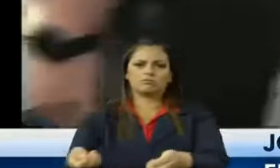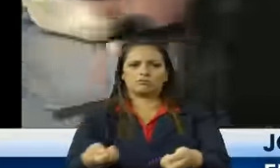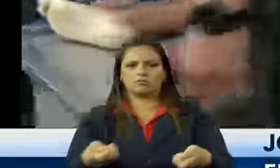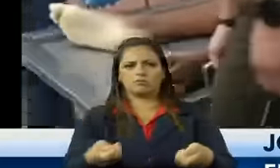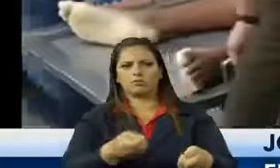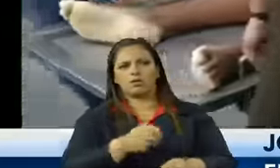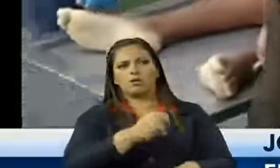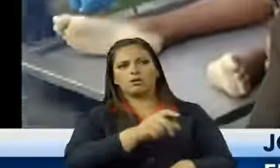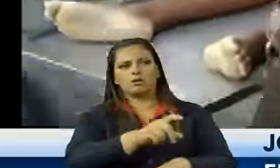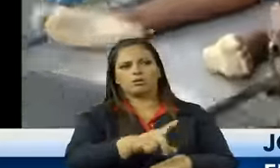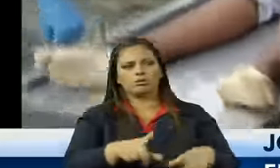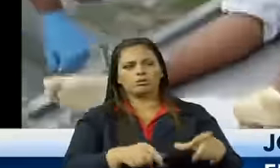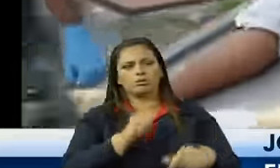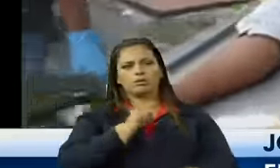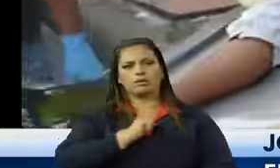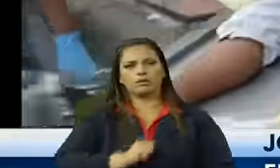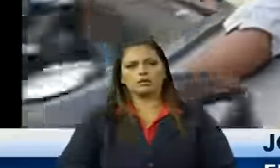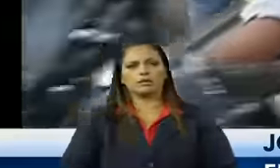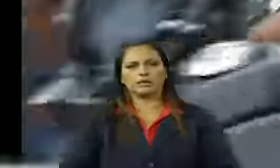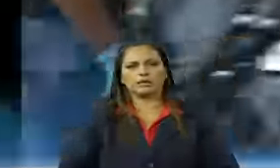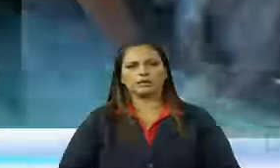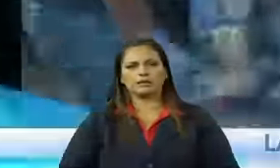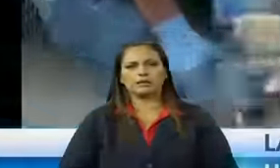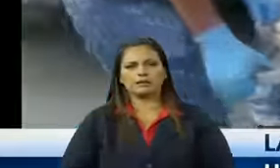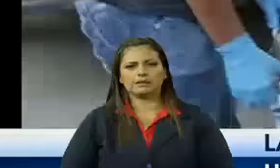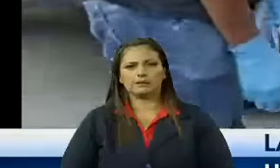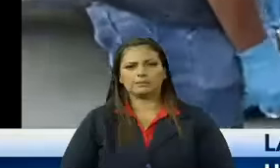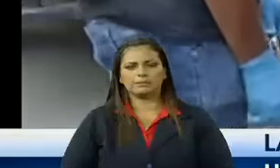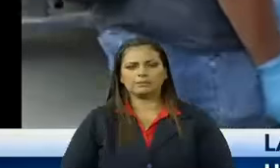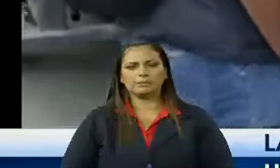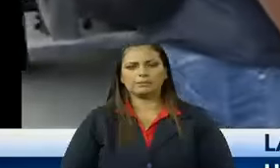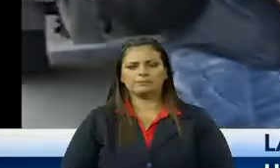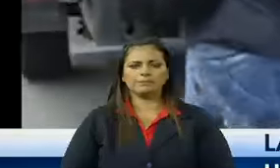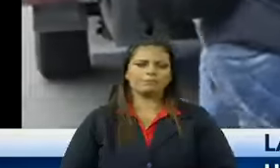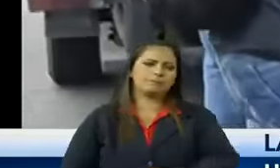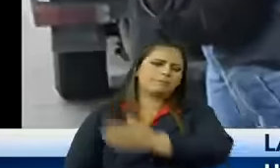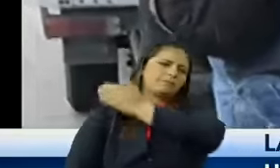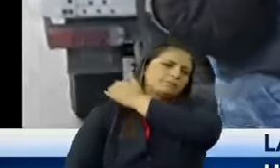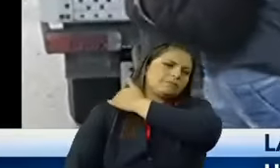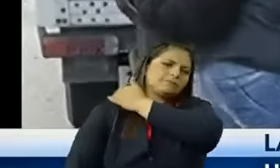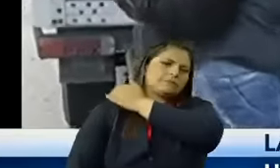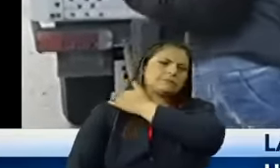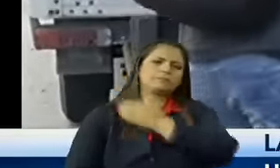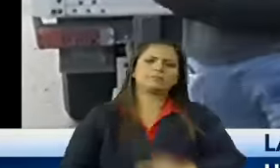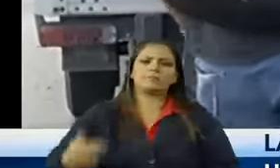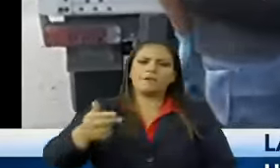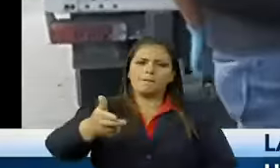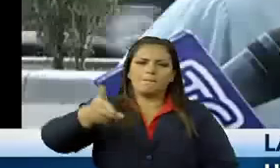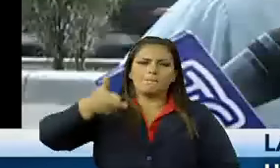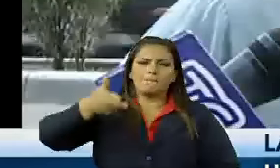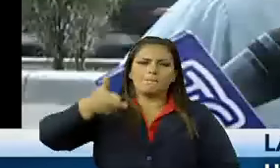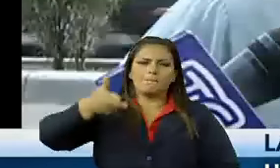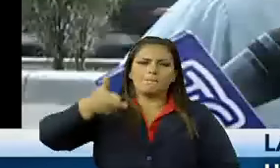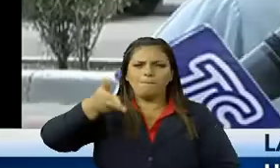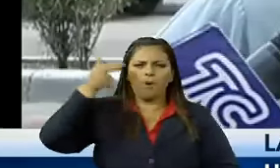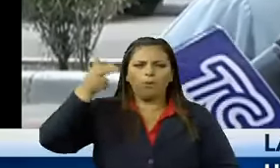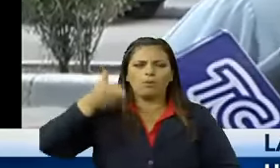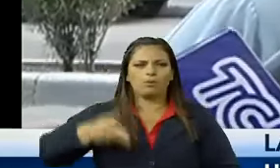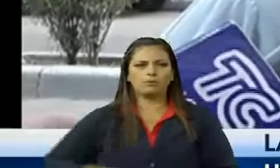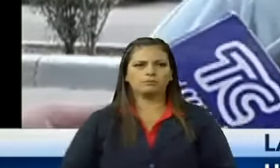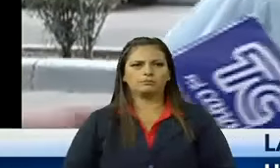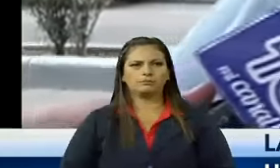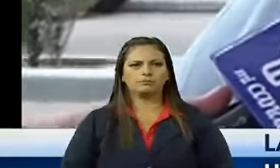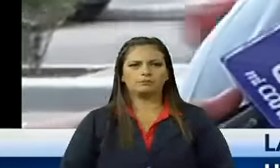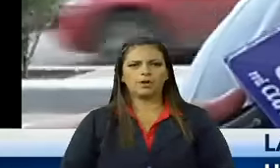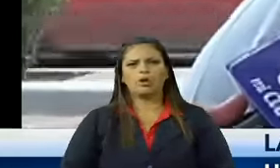Yo no he sabido nada. ¿Qué le han dicho? ¿Que las heridas han sido dónde? En la espalda parece que le han dado. ¿En la espalda? Uh-huh.